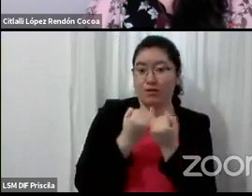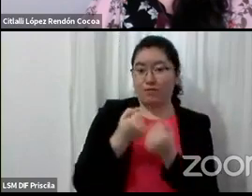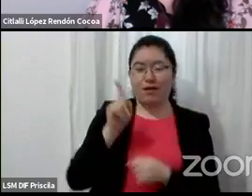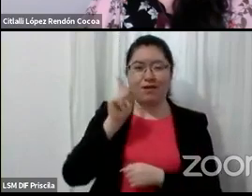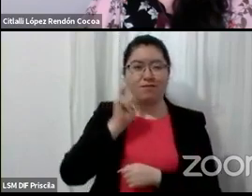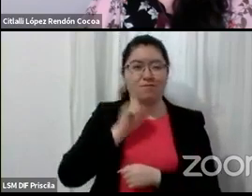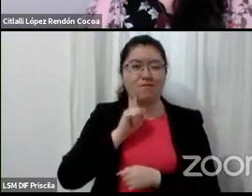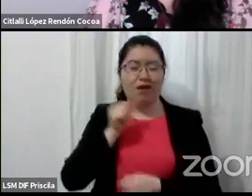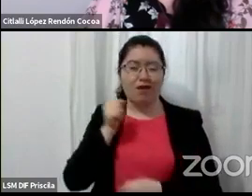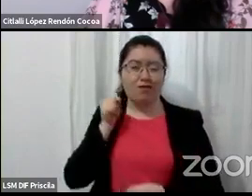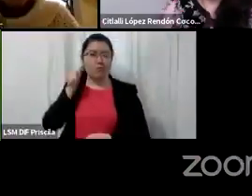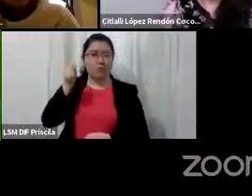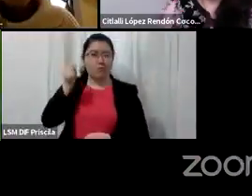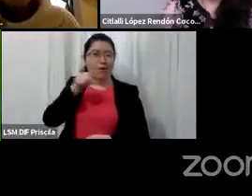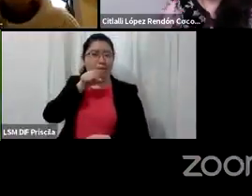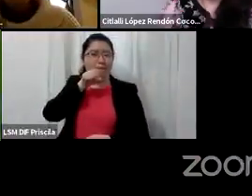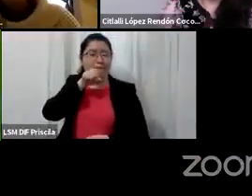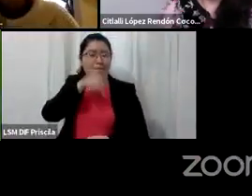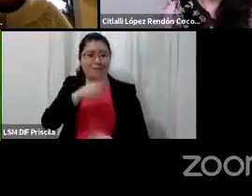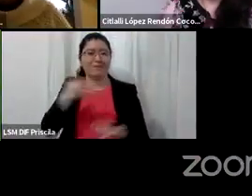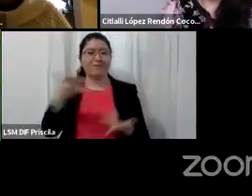pero alguito sí.